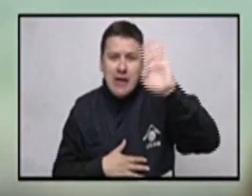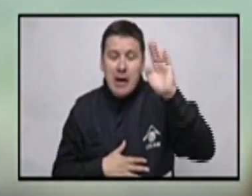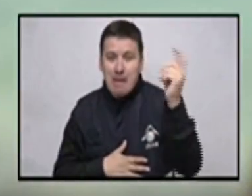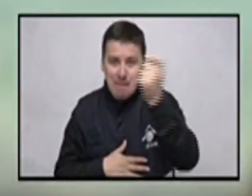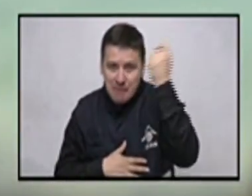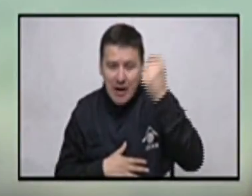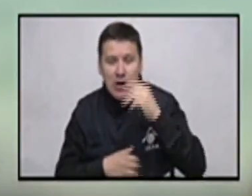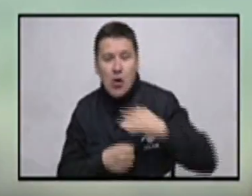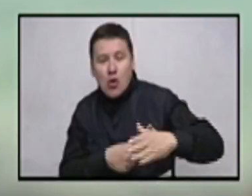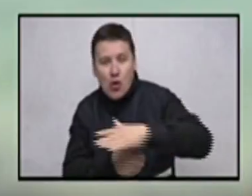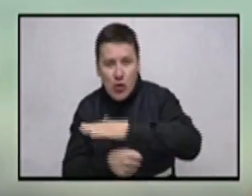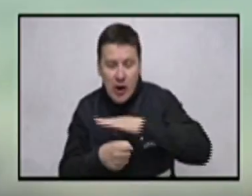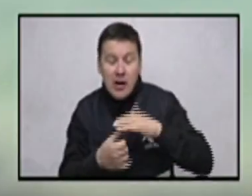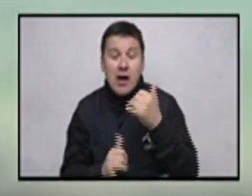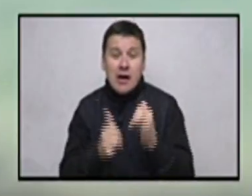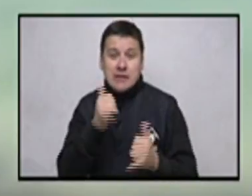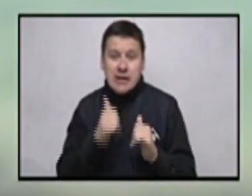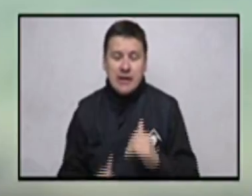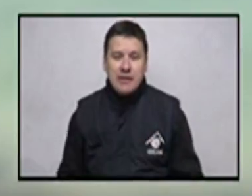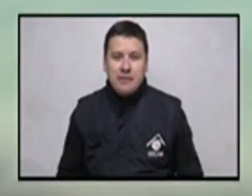Meta, Cundinamarca y Casanare.